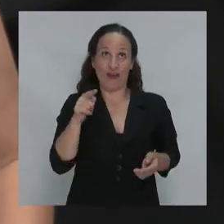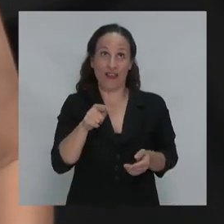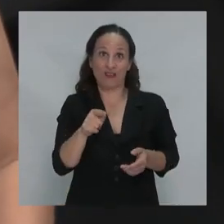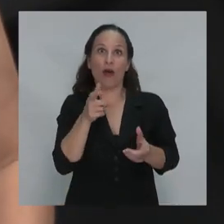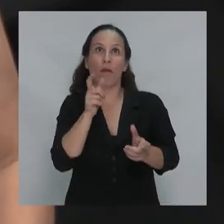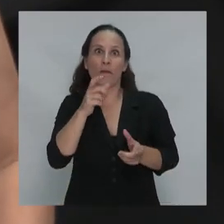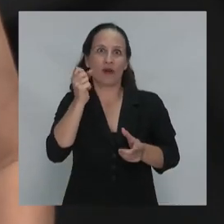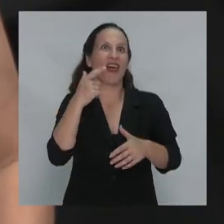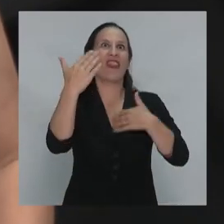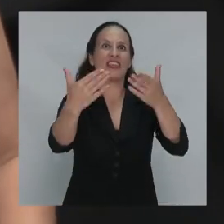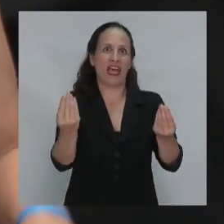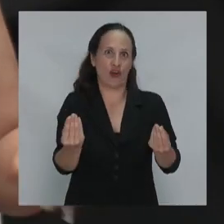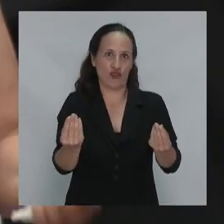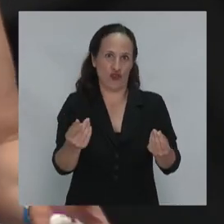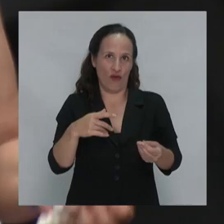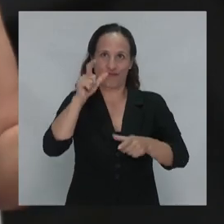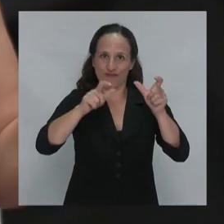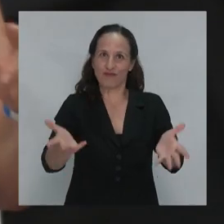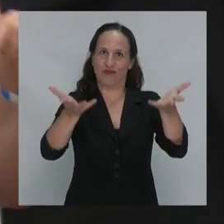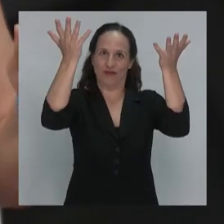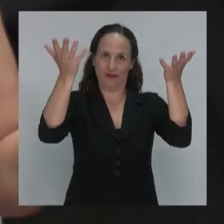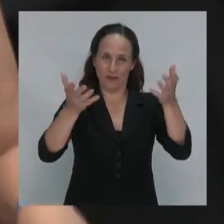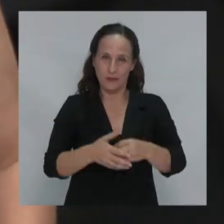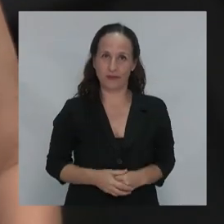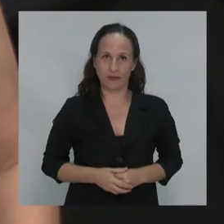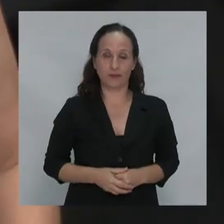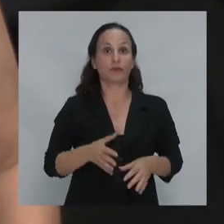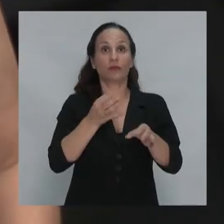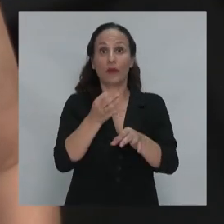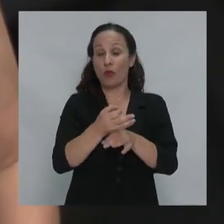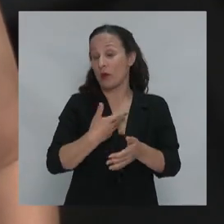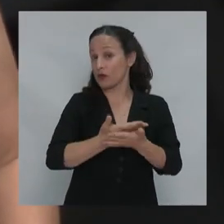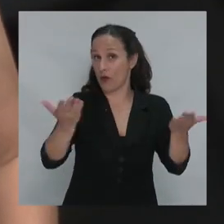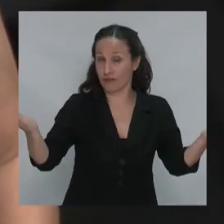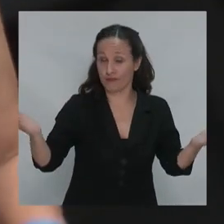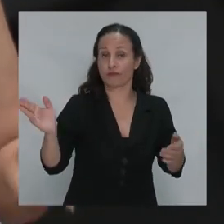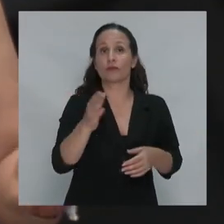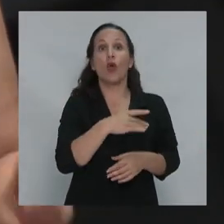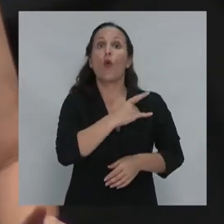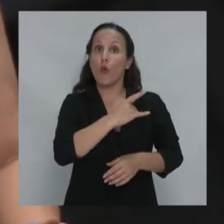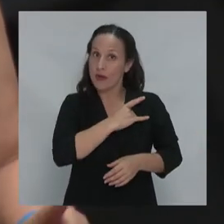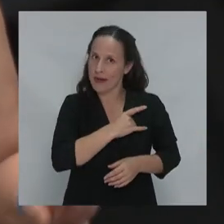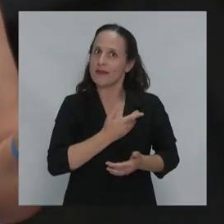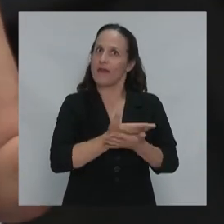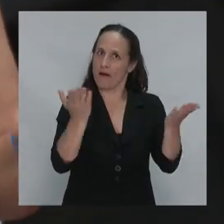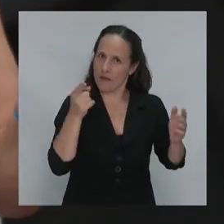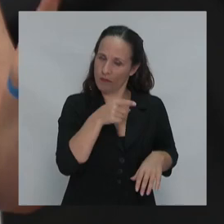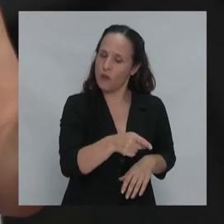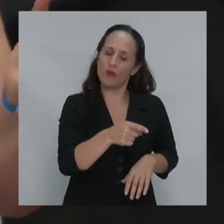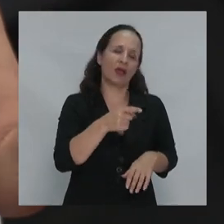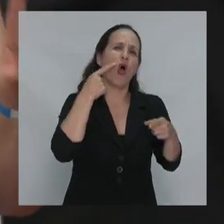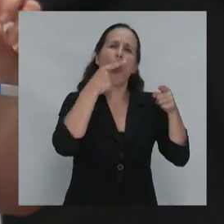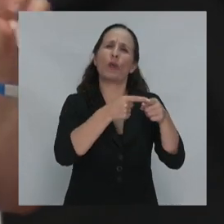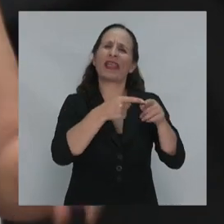de desarrollo. La educación pública en general y la universidad pública en particular tiene que tener entre sus